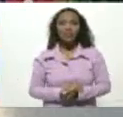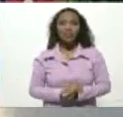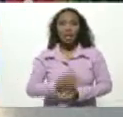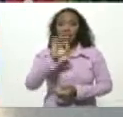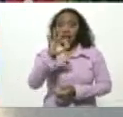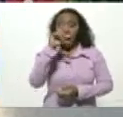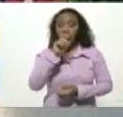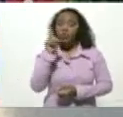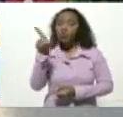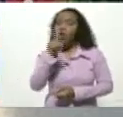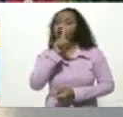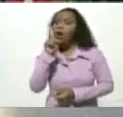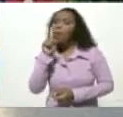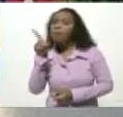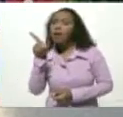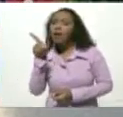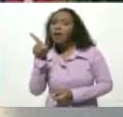3 años, ¿cómo te llamas?